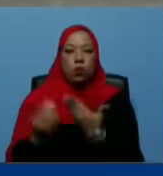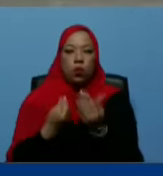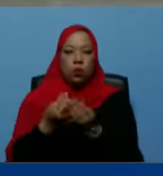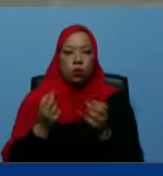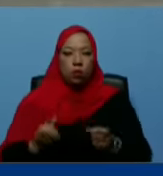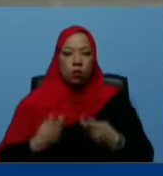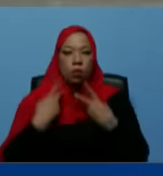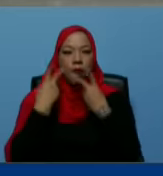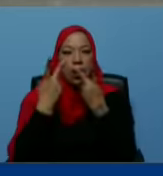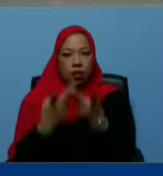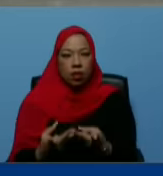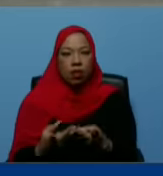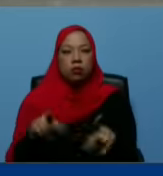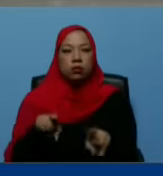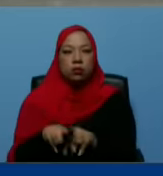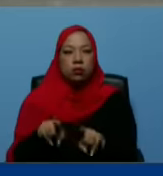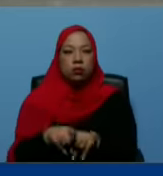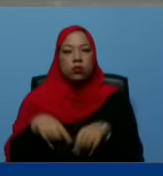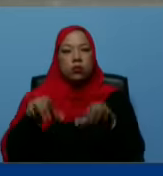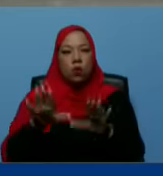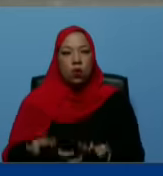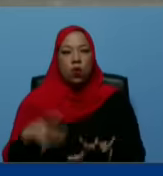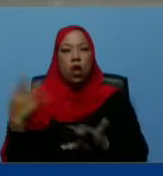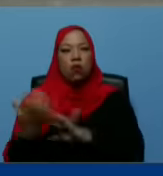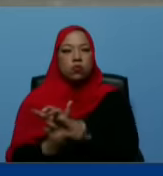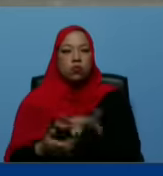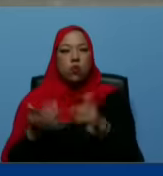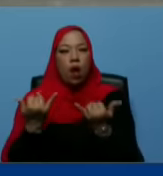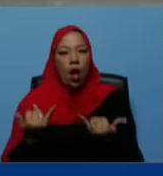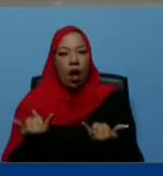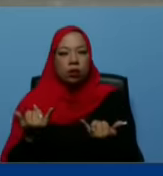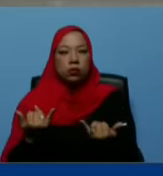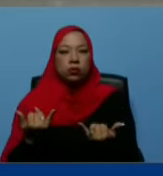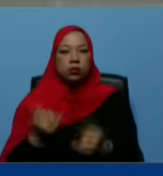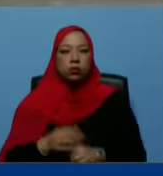valentía antiimperialista, sin dejarnos chantajear,